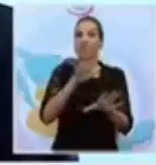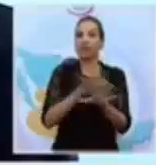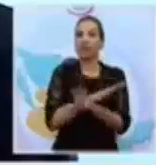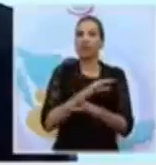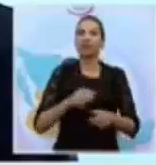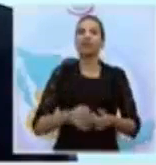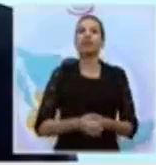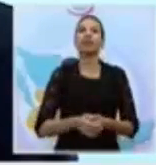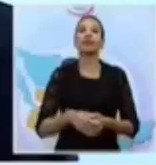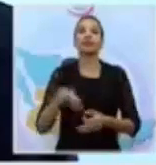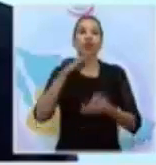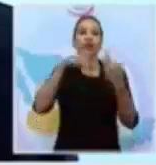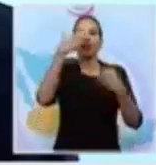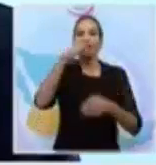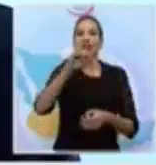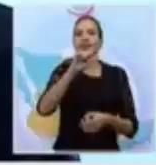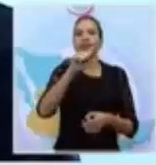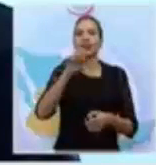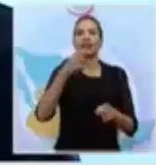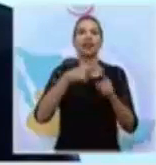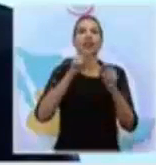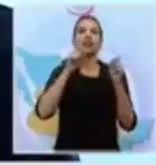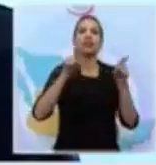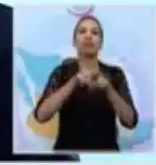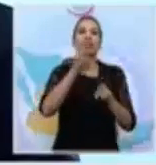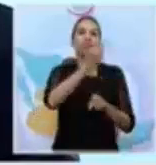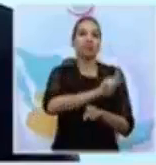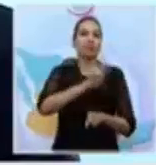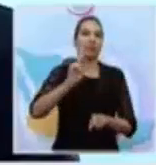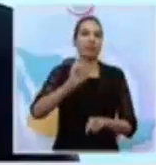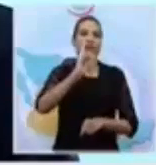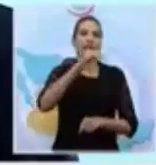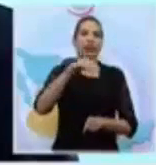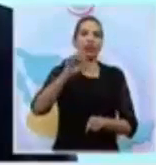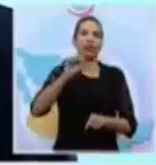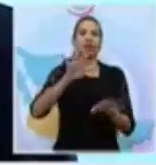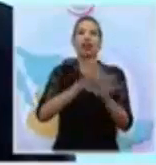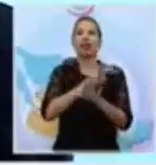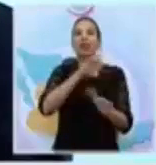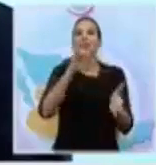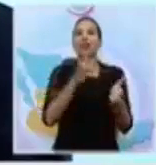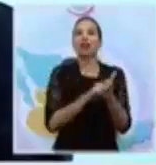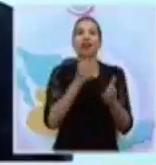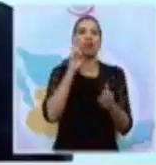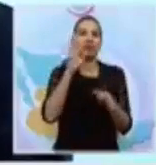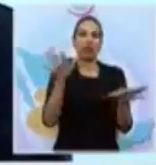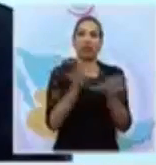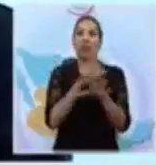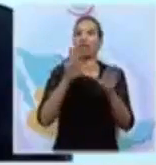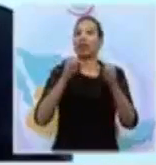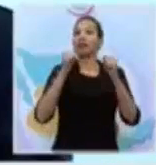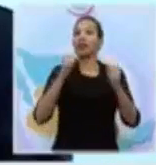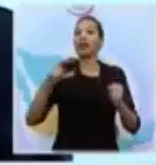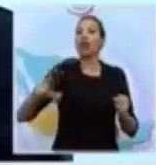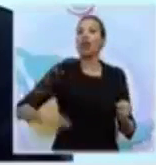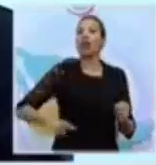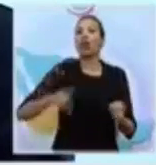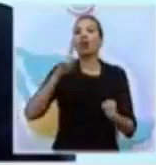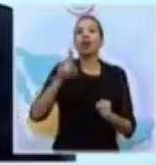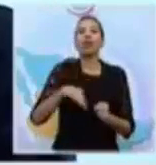todo el mundo sabe qué es, en líneas similares a las del IMSS, fue la reforma social más notoria del gobierno de